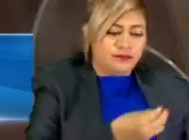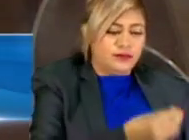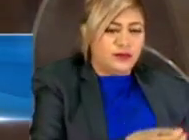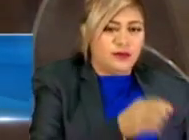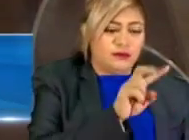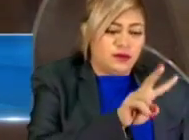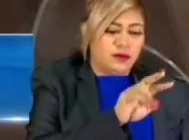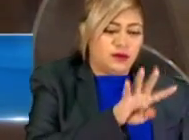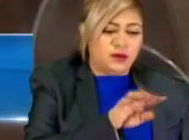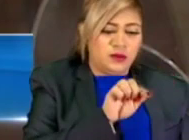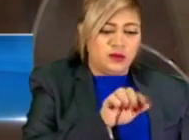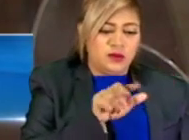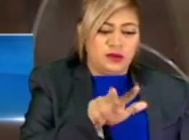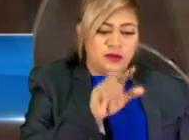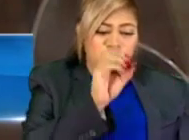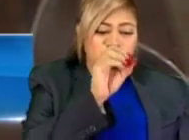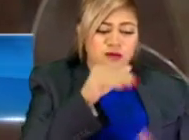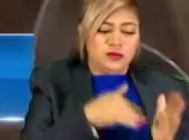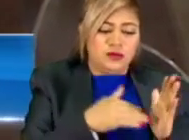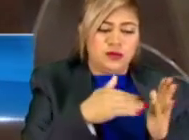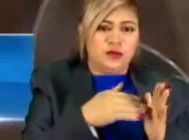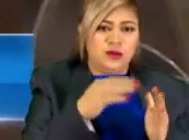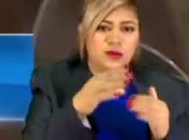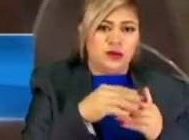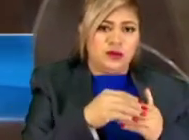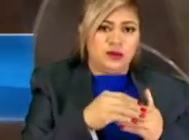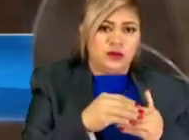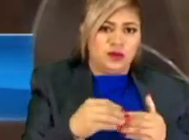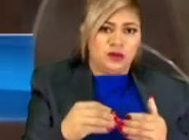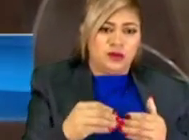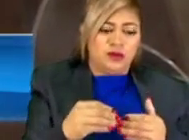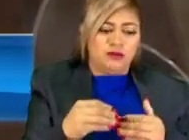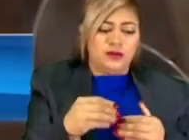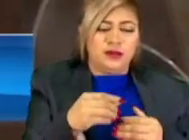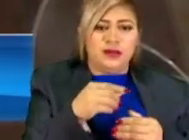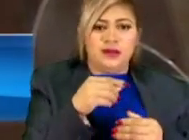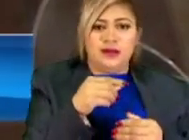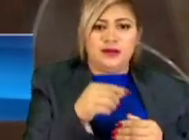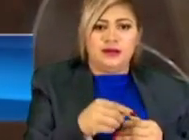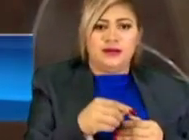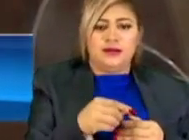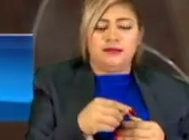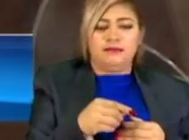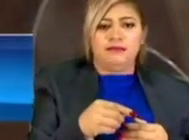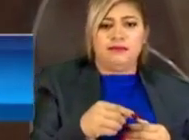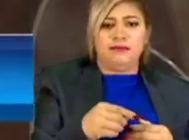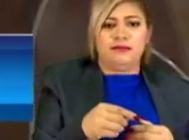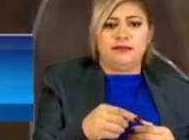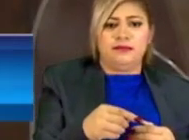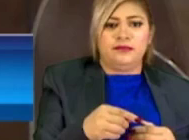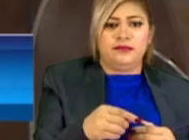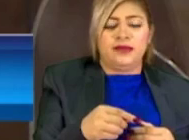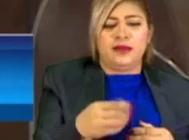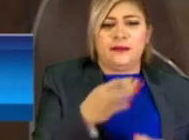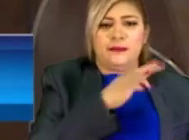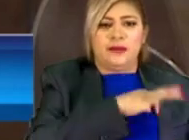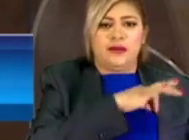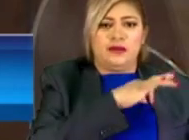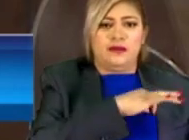24.3 millones de balboas para el Fondo de Estabilización Tarifaria, que beneficia